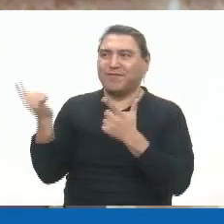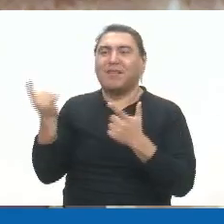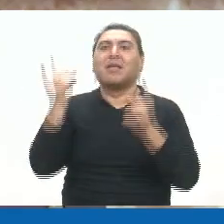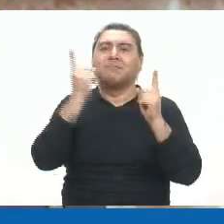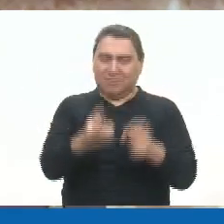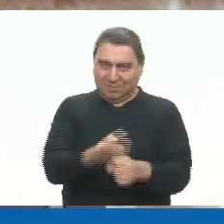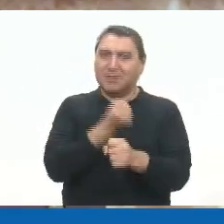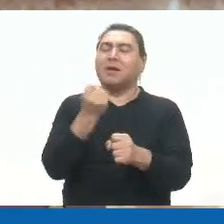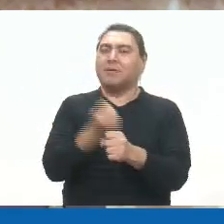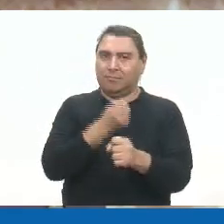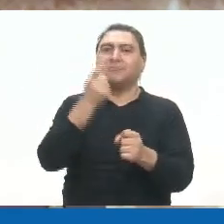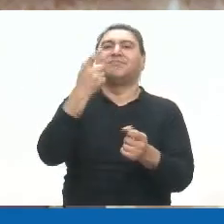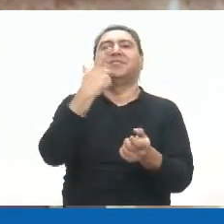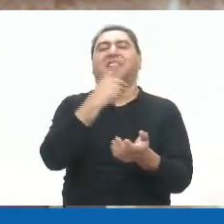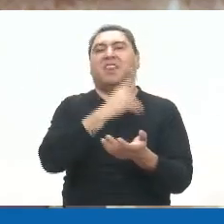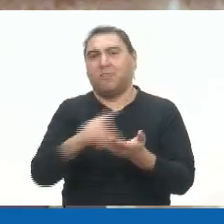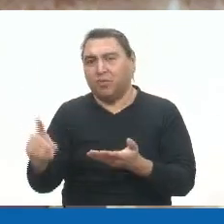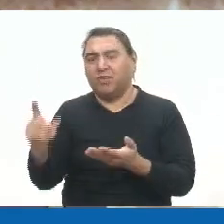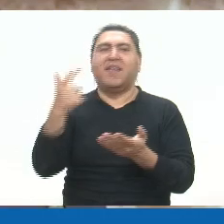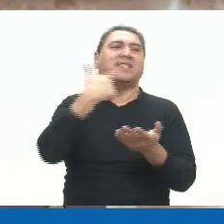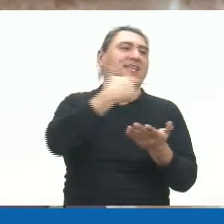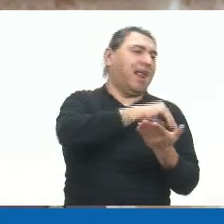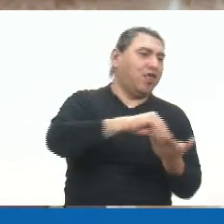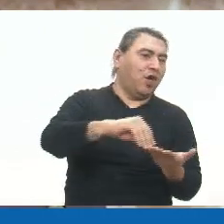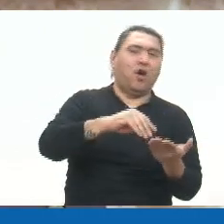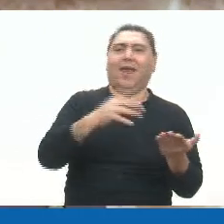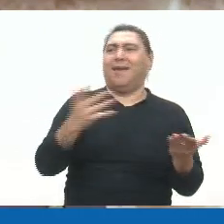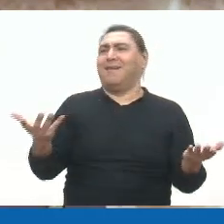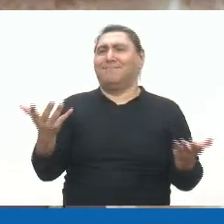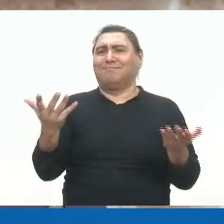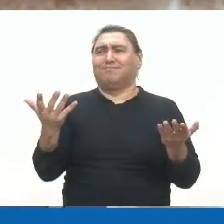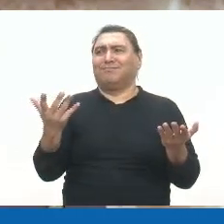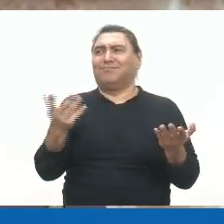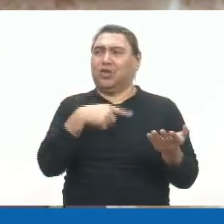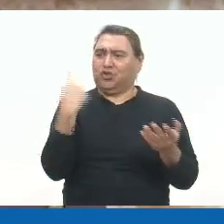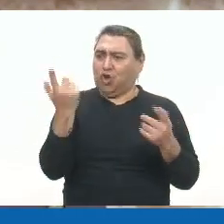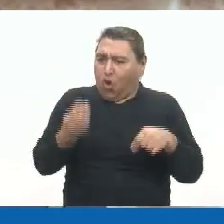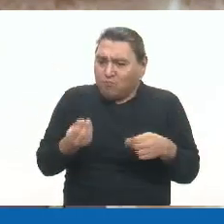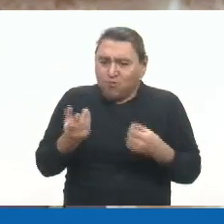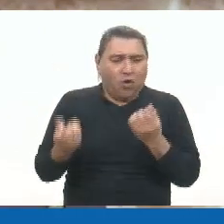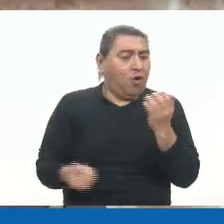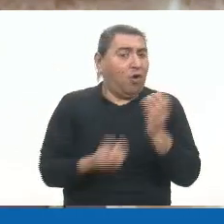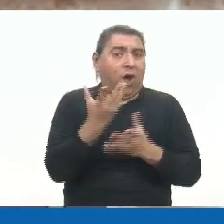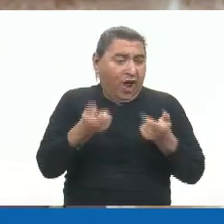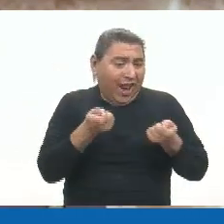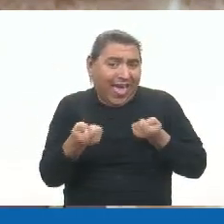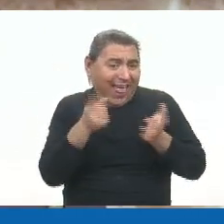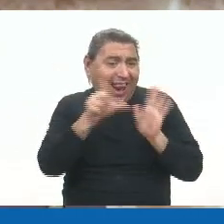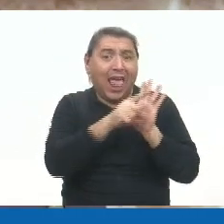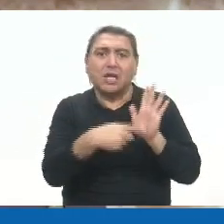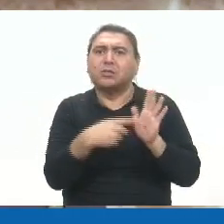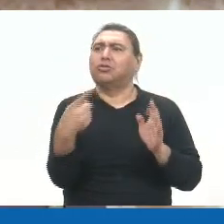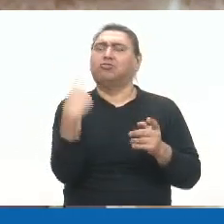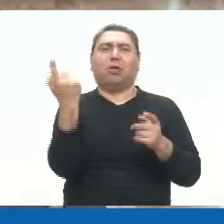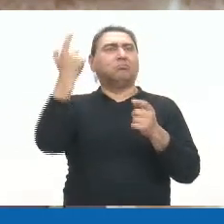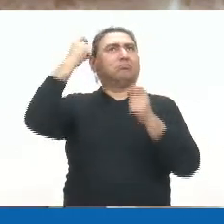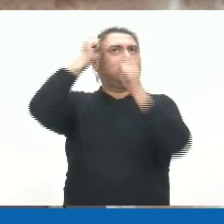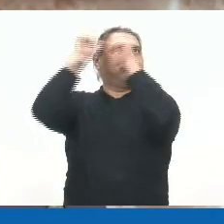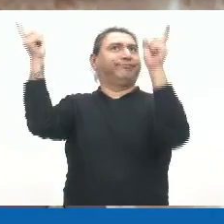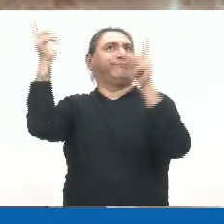trabajado diputadas senadoras Bueno cómo vamos a hacer con esa ley desde no nos preguntamos las